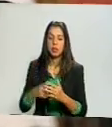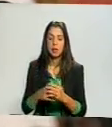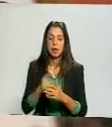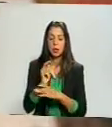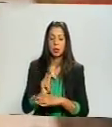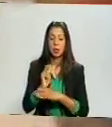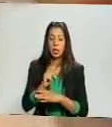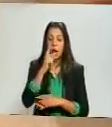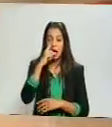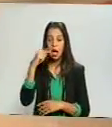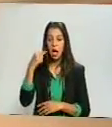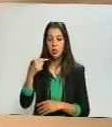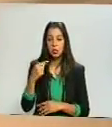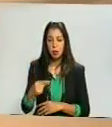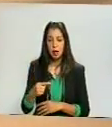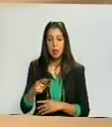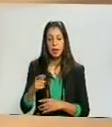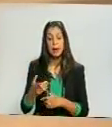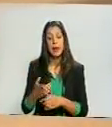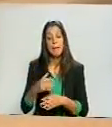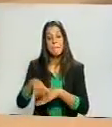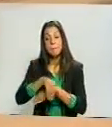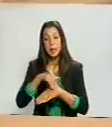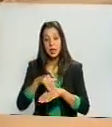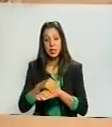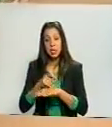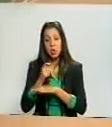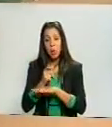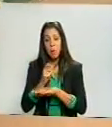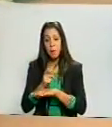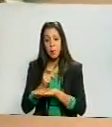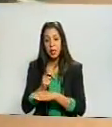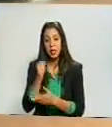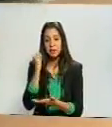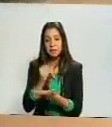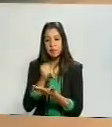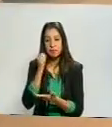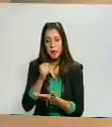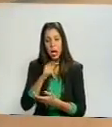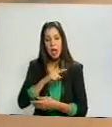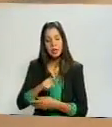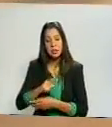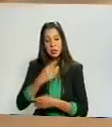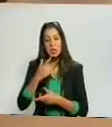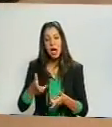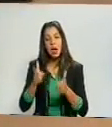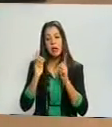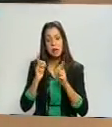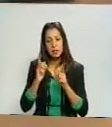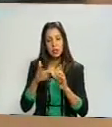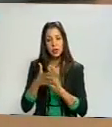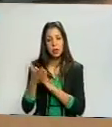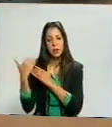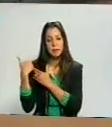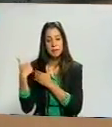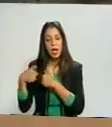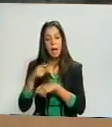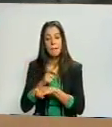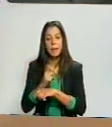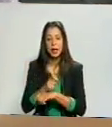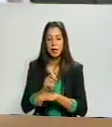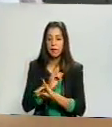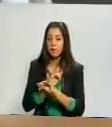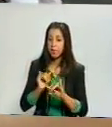año, debidamente certificado por el Ministerio del Poder Popular con competencia en materia de minería. Es